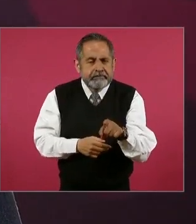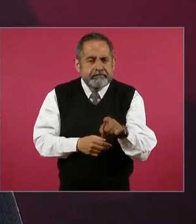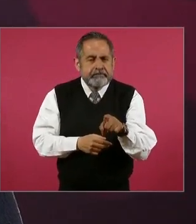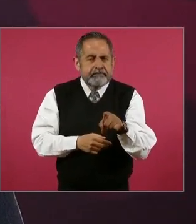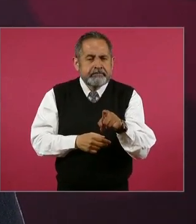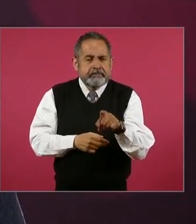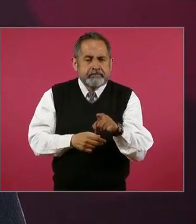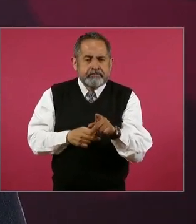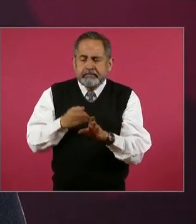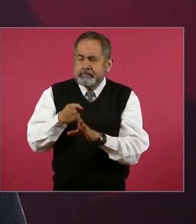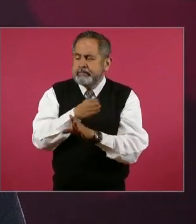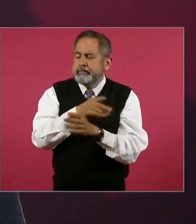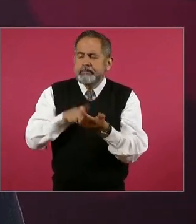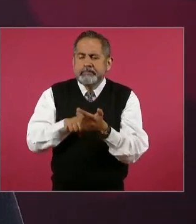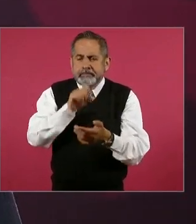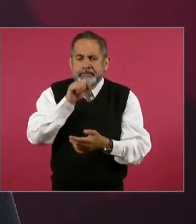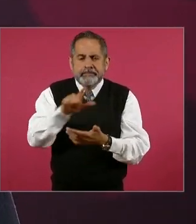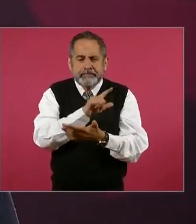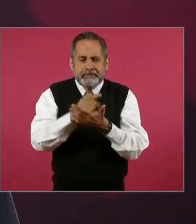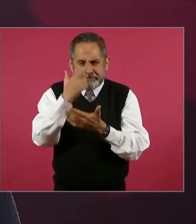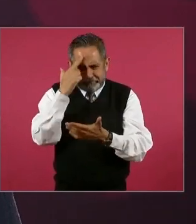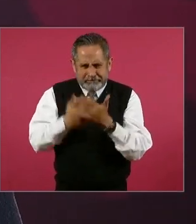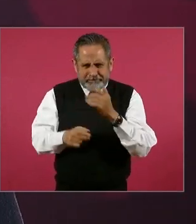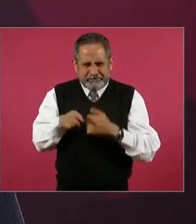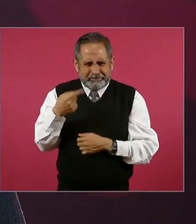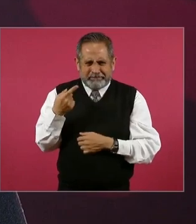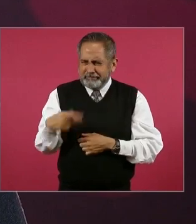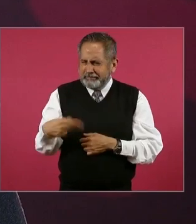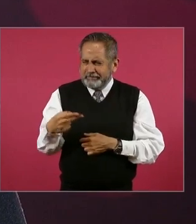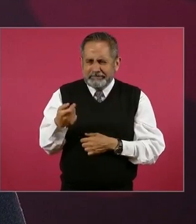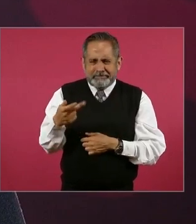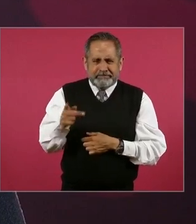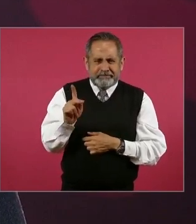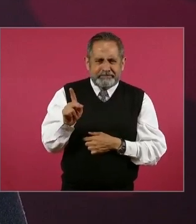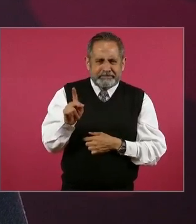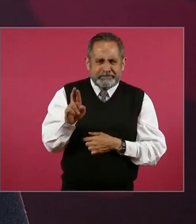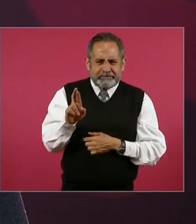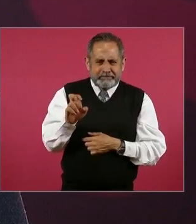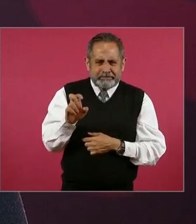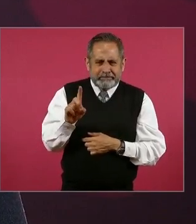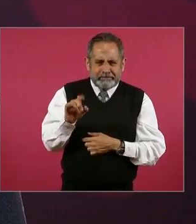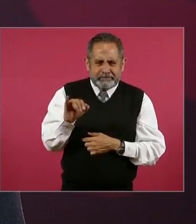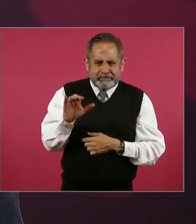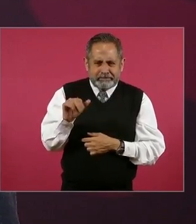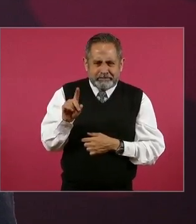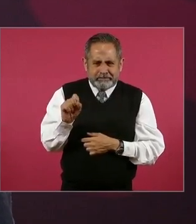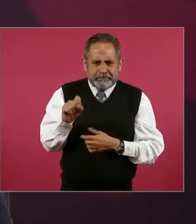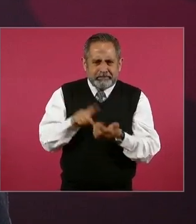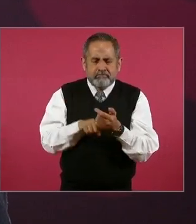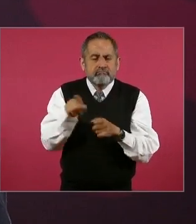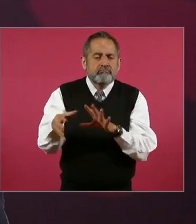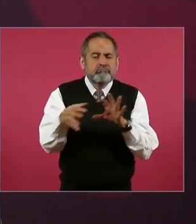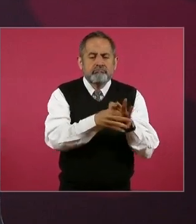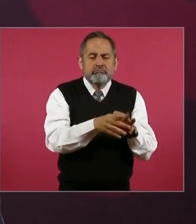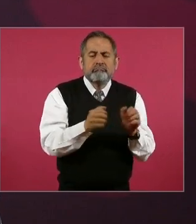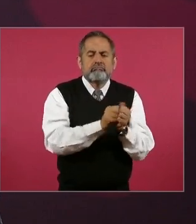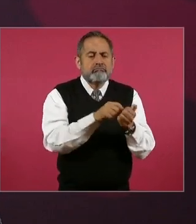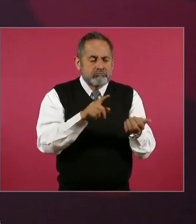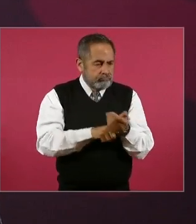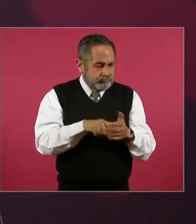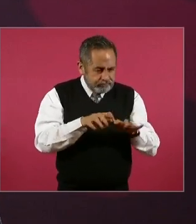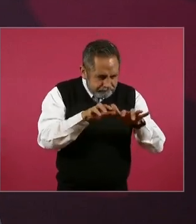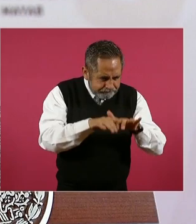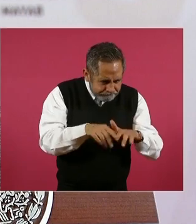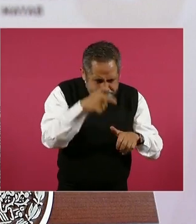precedentes o los llamados predicados en todo el mundo se les llama así porque están ligados a las